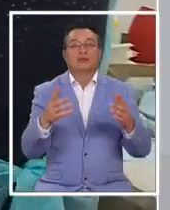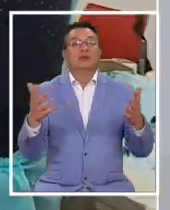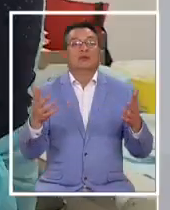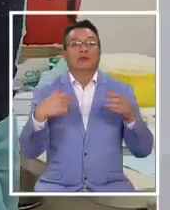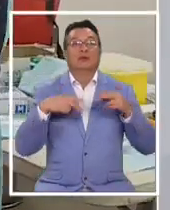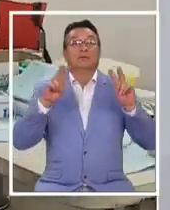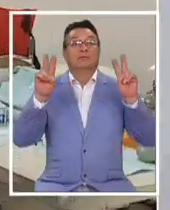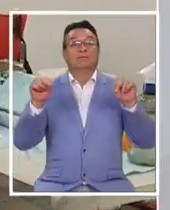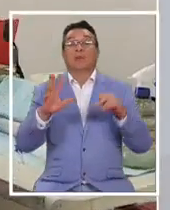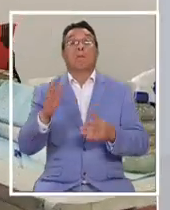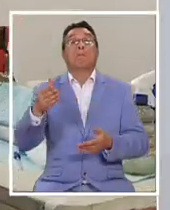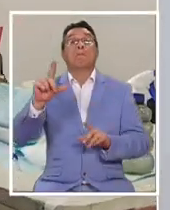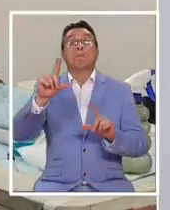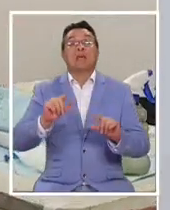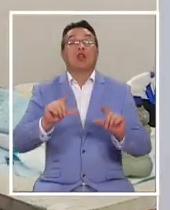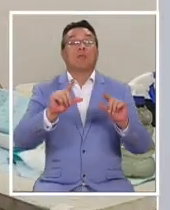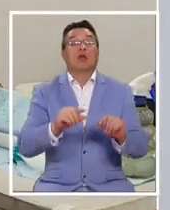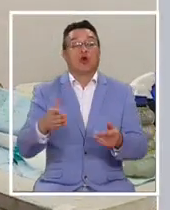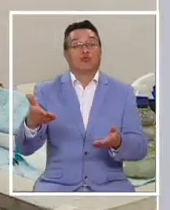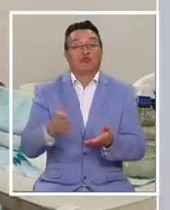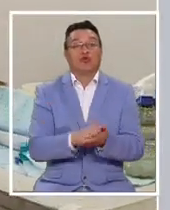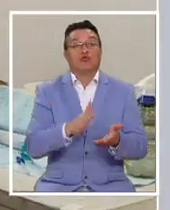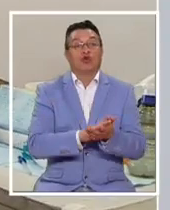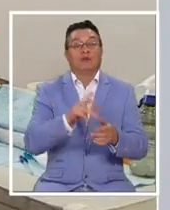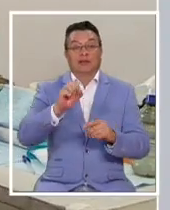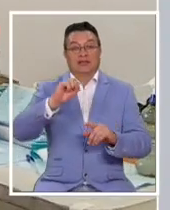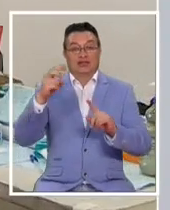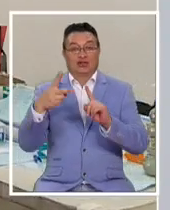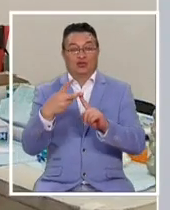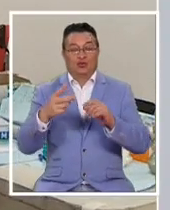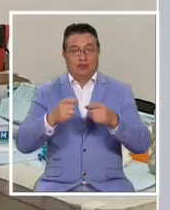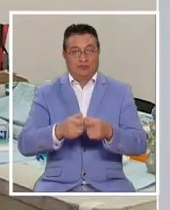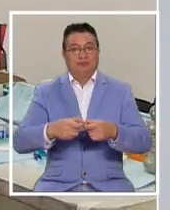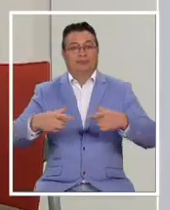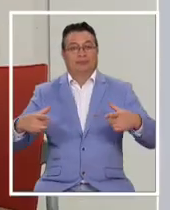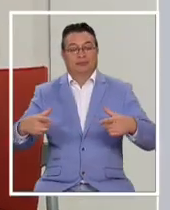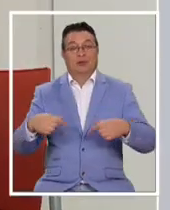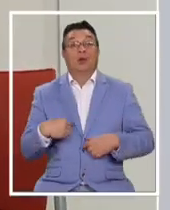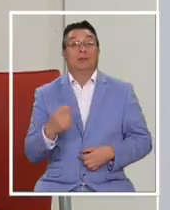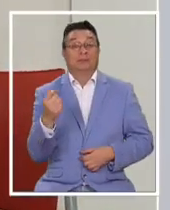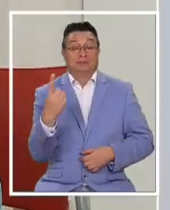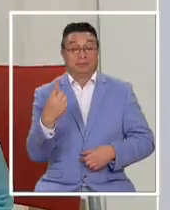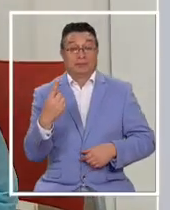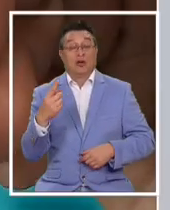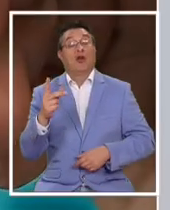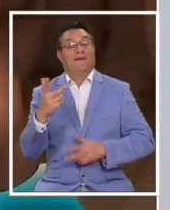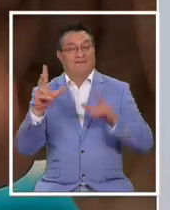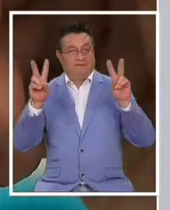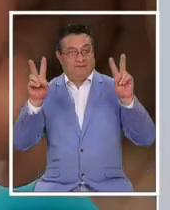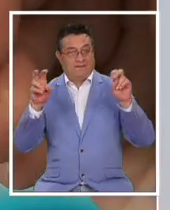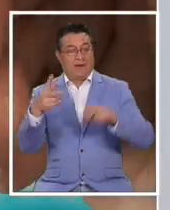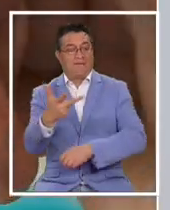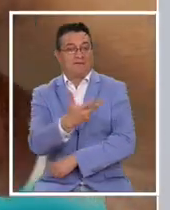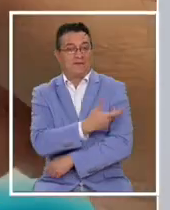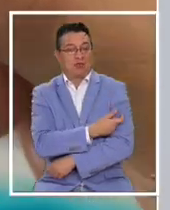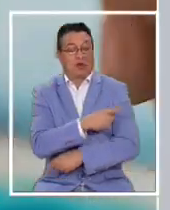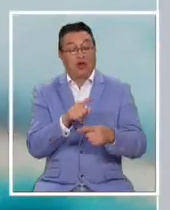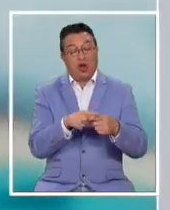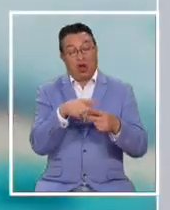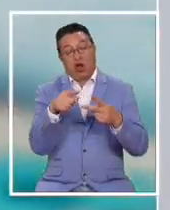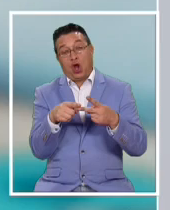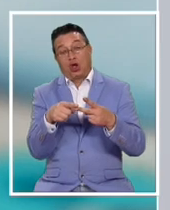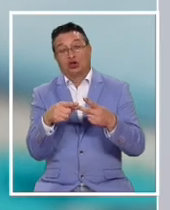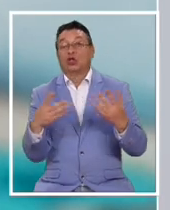cuales hemos tenido menos muertes en este segundo pic, ¿cierto? Una razón es la vacuna, sin duda, y otra razón